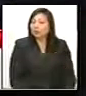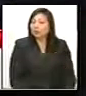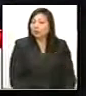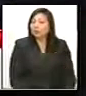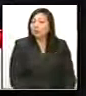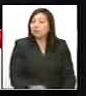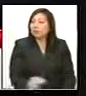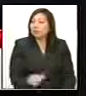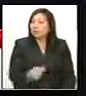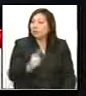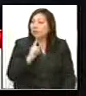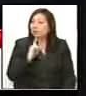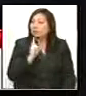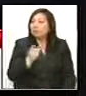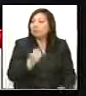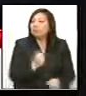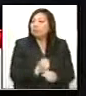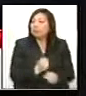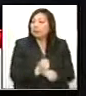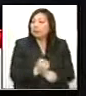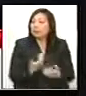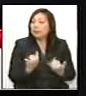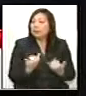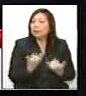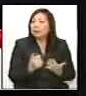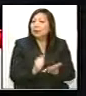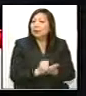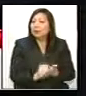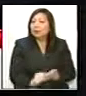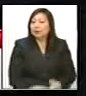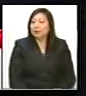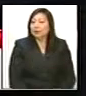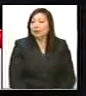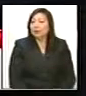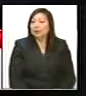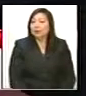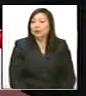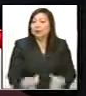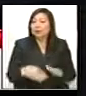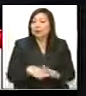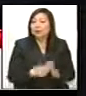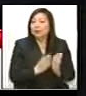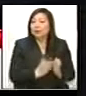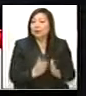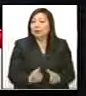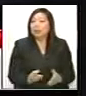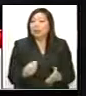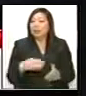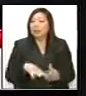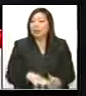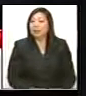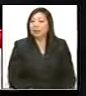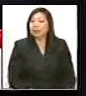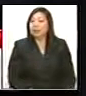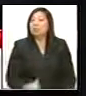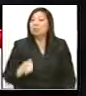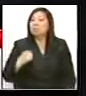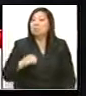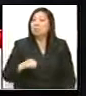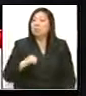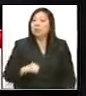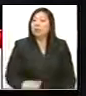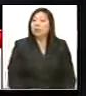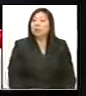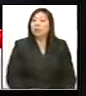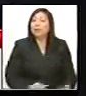uno está trabajando en estos meses, por ejemplo, en que hagan la incorporación adecuada. Y eso incluye a los municipios. Hemos hecho